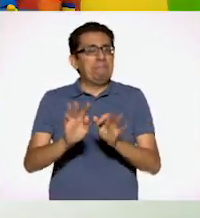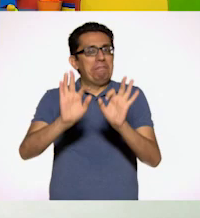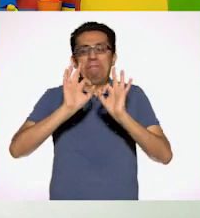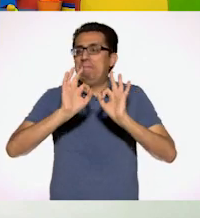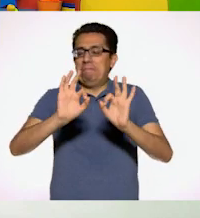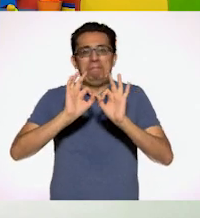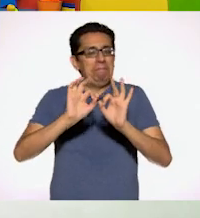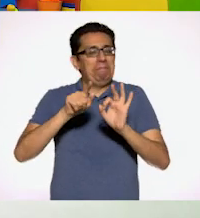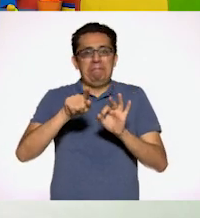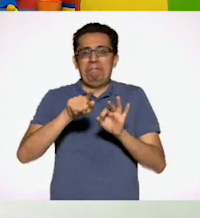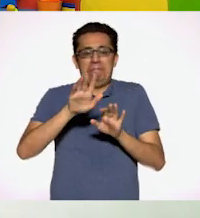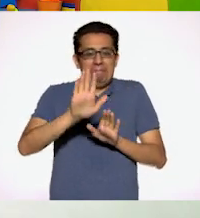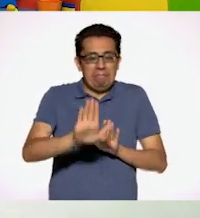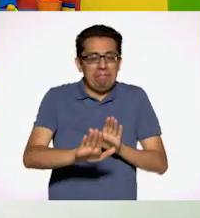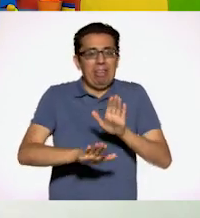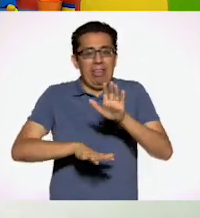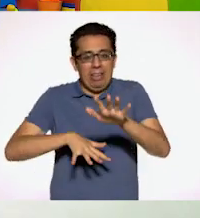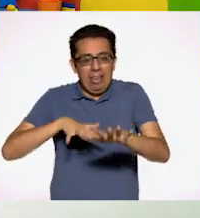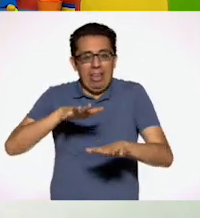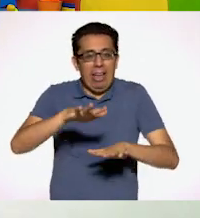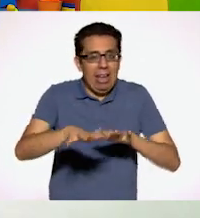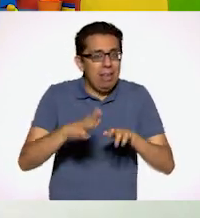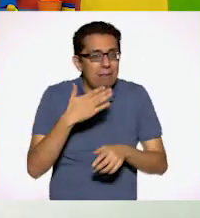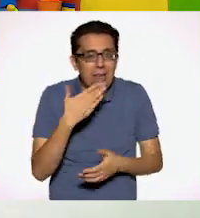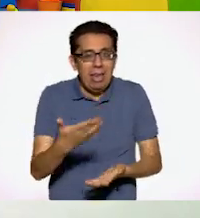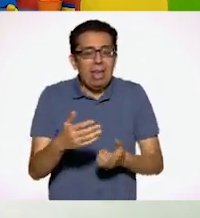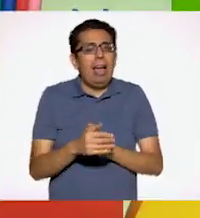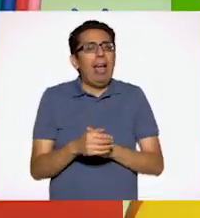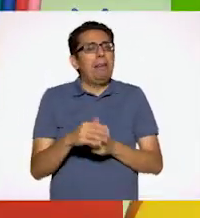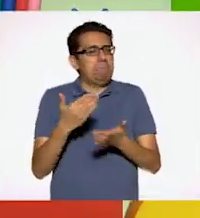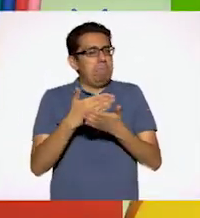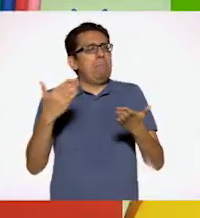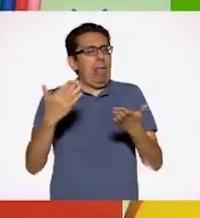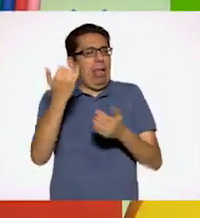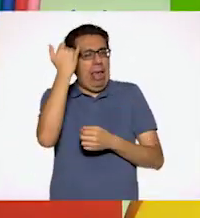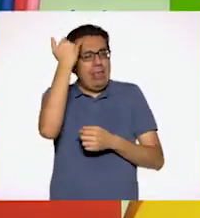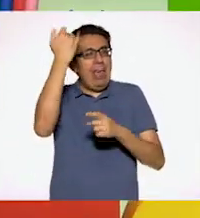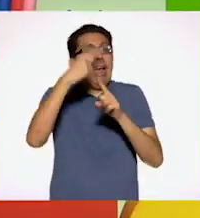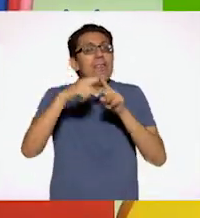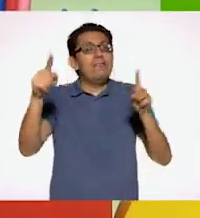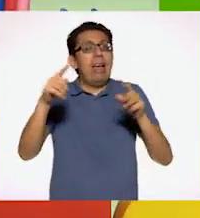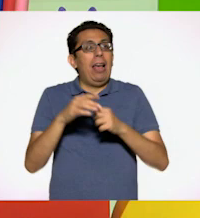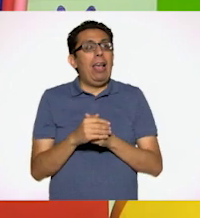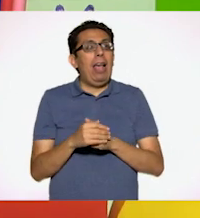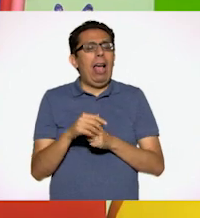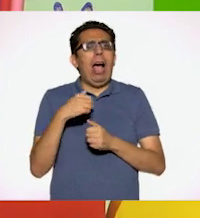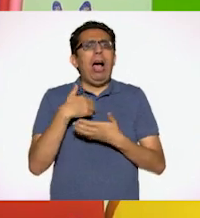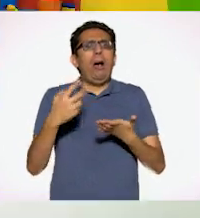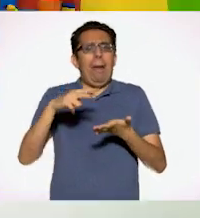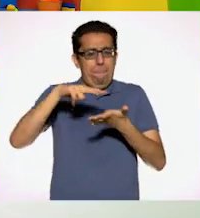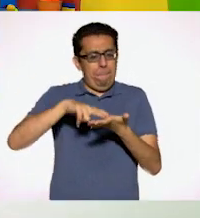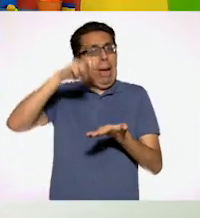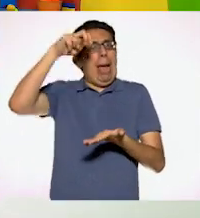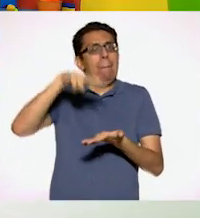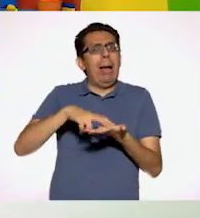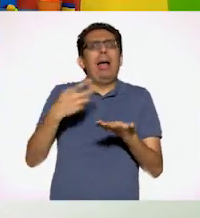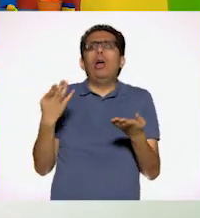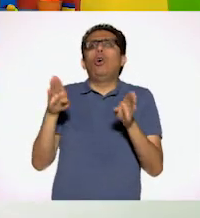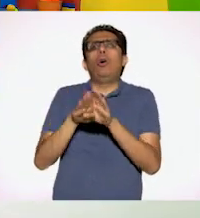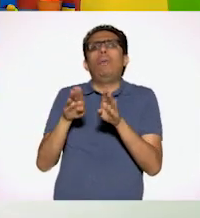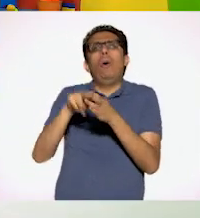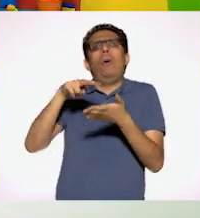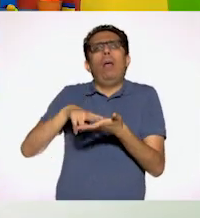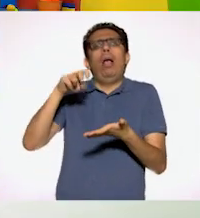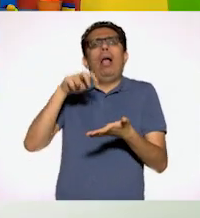Excelente desplazamiento. Oye, se me ocurre que ahora lo puedo hacer saltando. ¿Y cómo harías tus saltos?